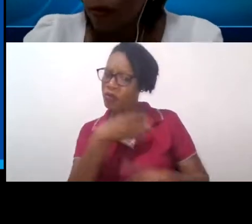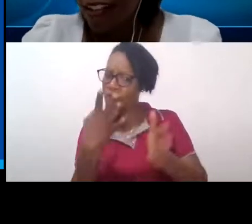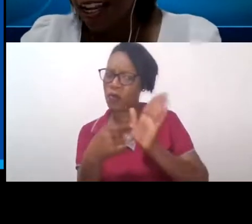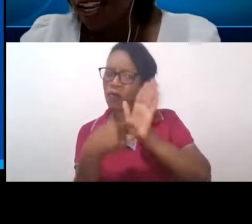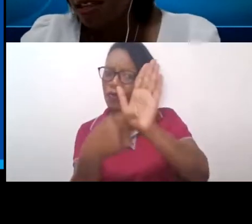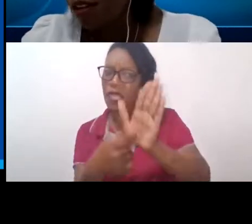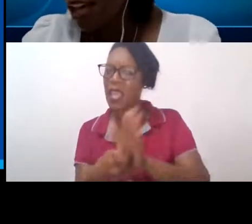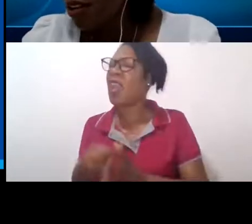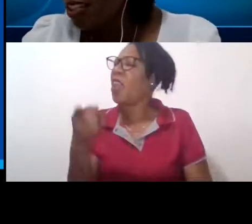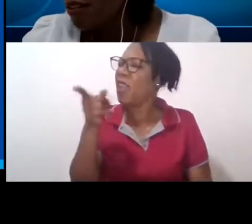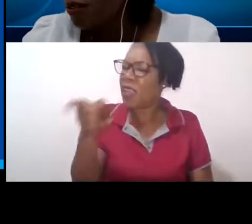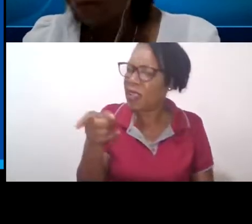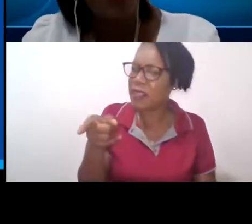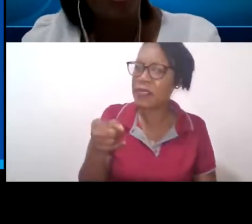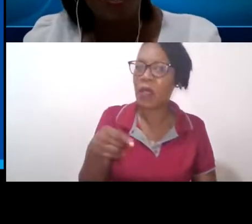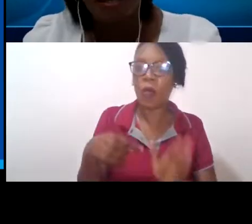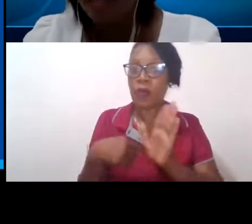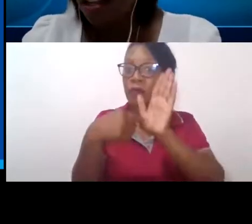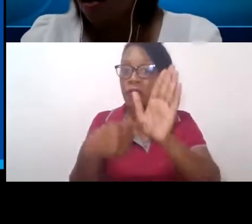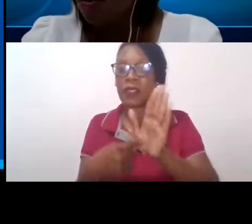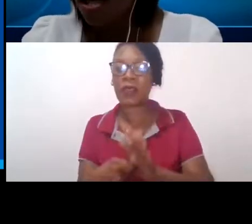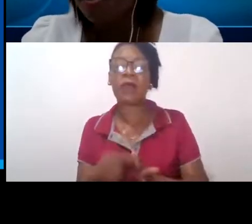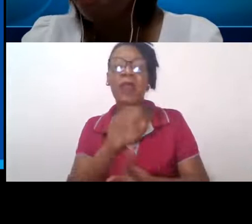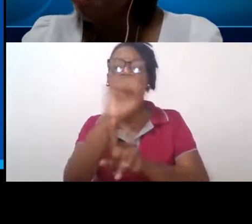o se muestra? Y les voy a dar una situación hipotética.